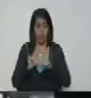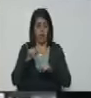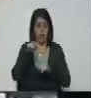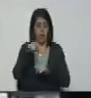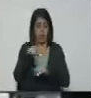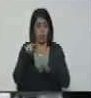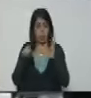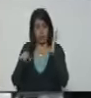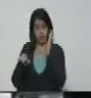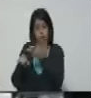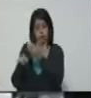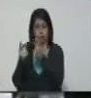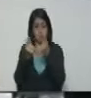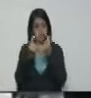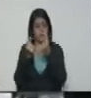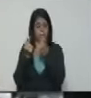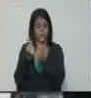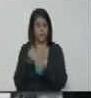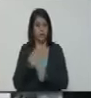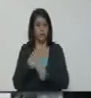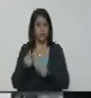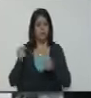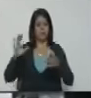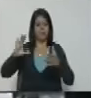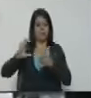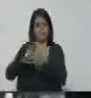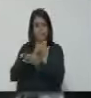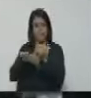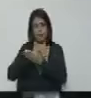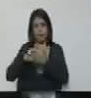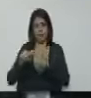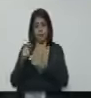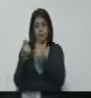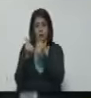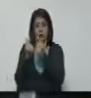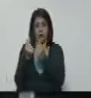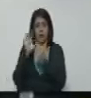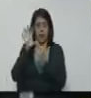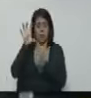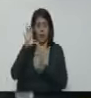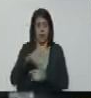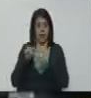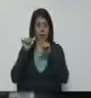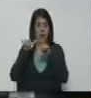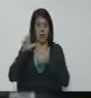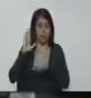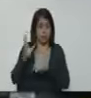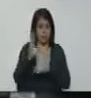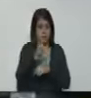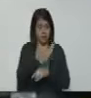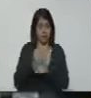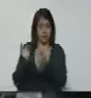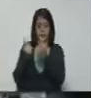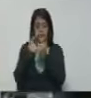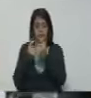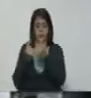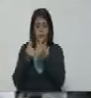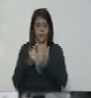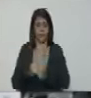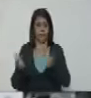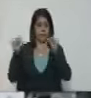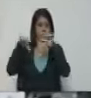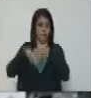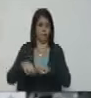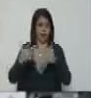Esas sanciones económicas estrangularon la economía del país. Esas sanciones económicas